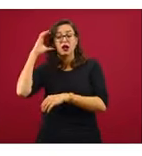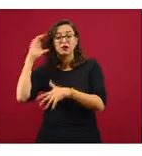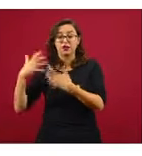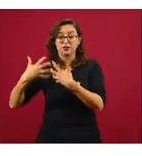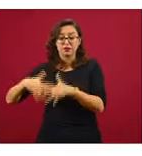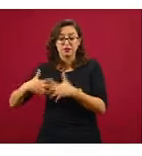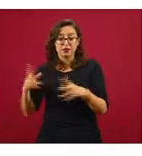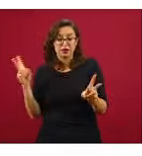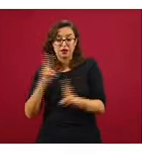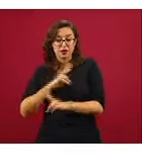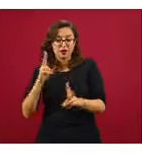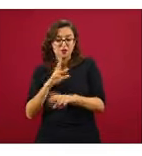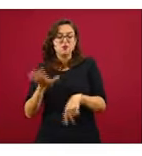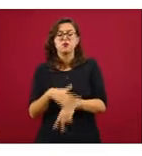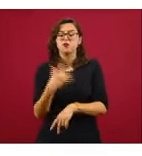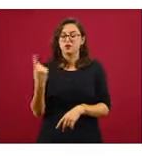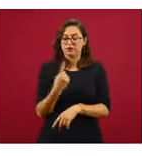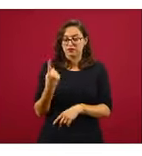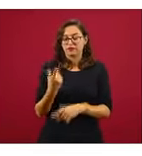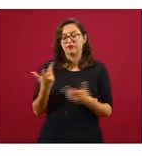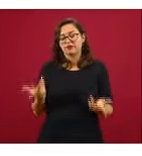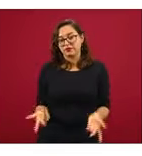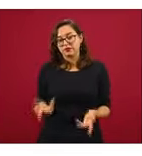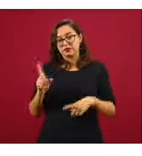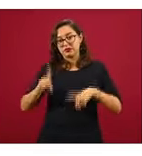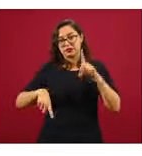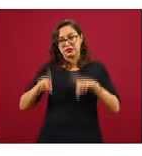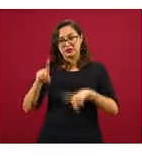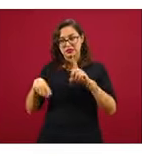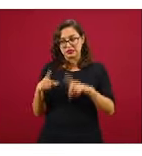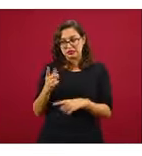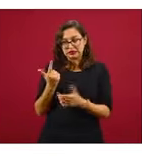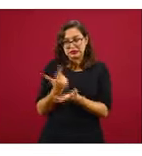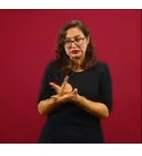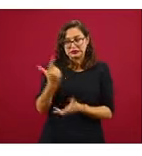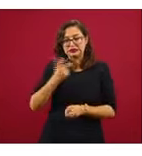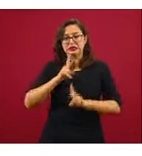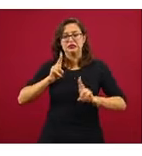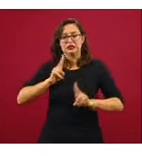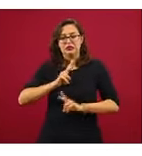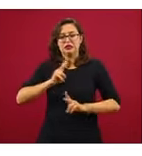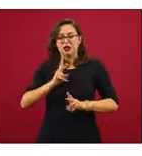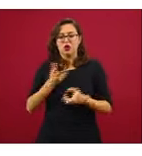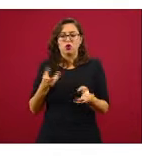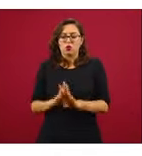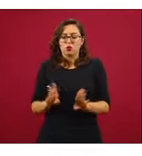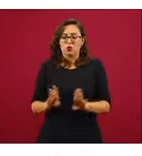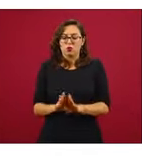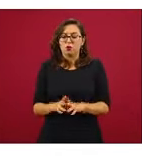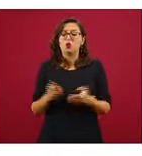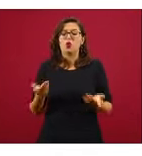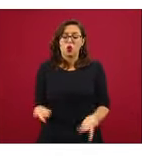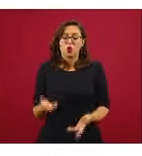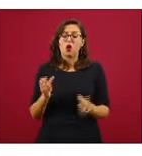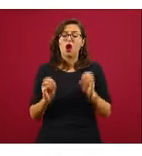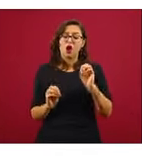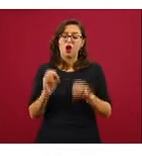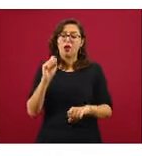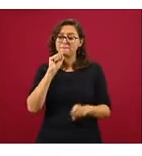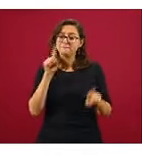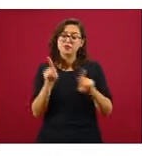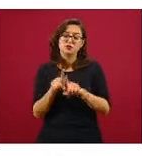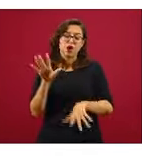utilizarlas en sus primeras 24 horas de ingreso, de acuerdo a su situación clínica y a la evolución que hayan tenido, o también muchas de